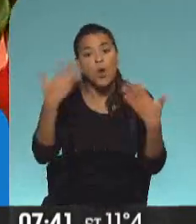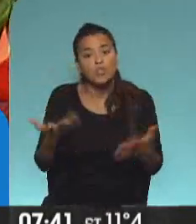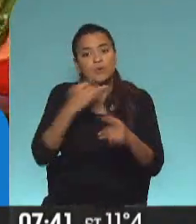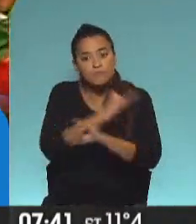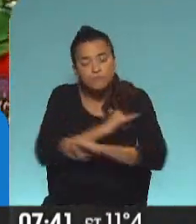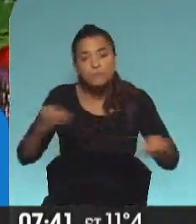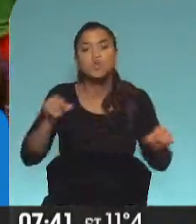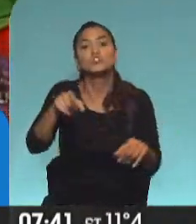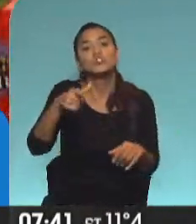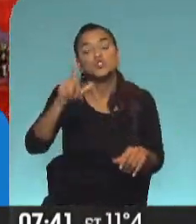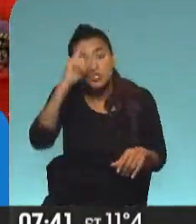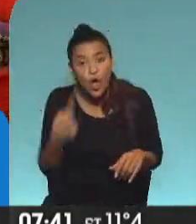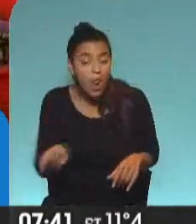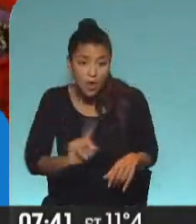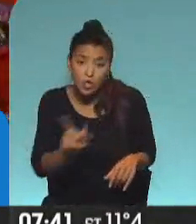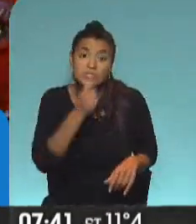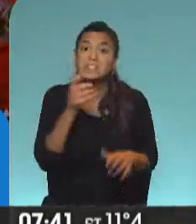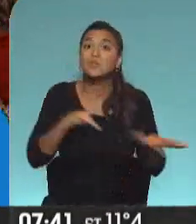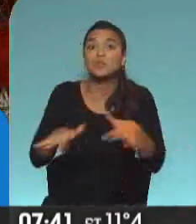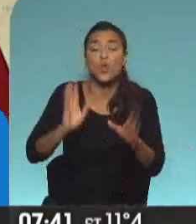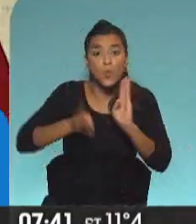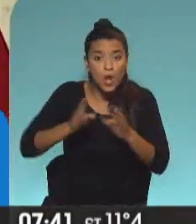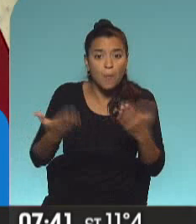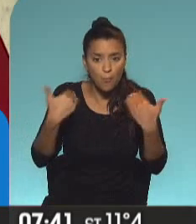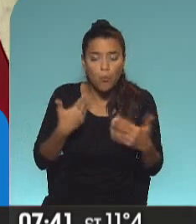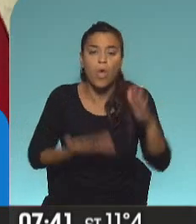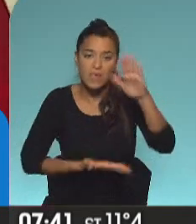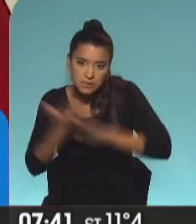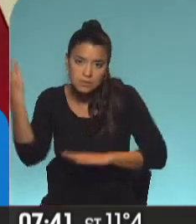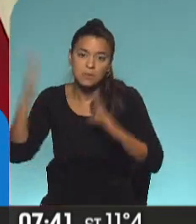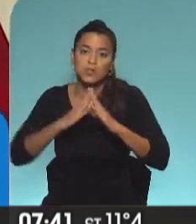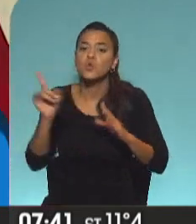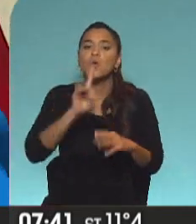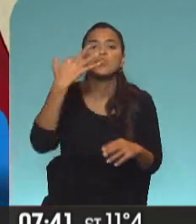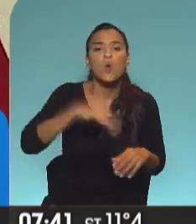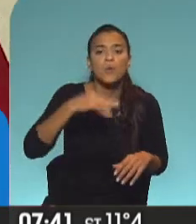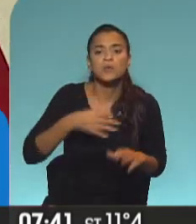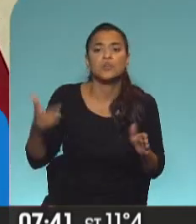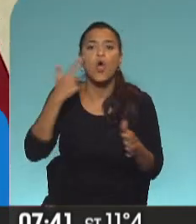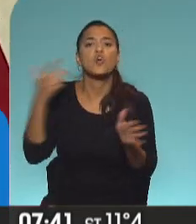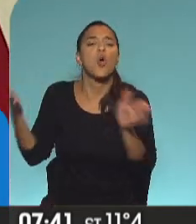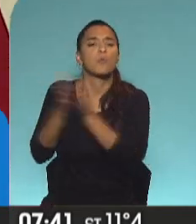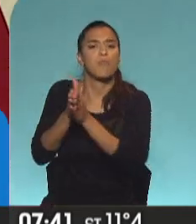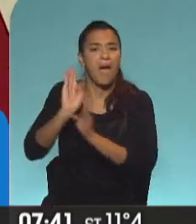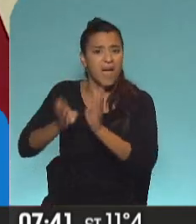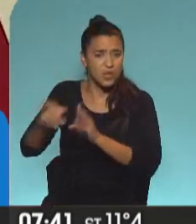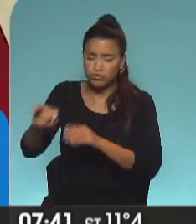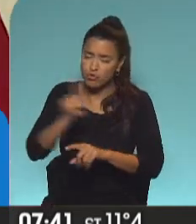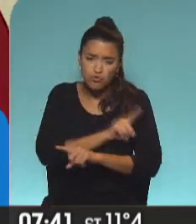mensaje de que no estás sola y que frente a alguna situación de violencia podés salir de tu casa, no es obligación que convivas con el agresor,